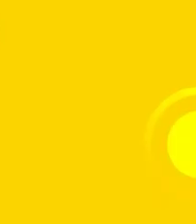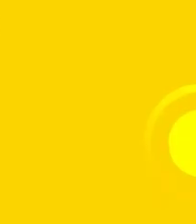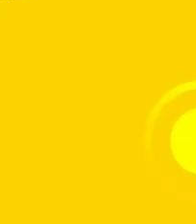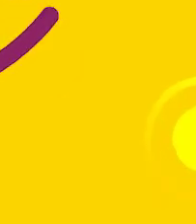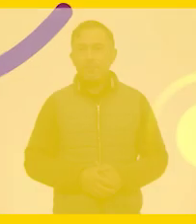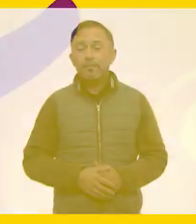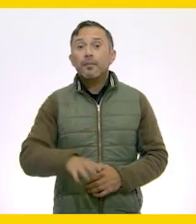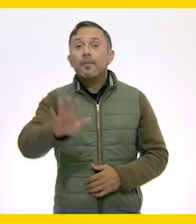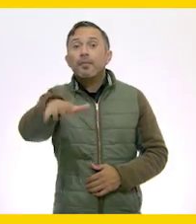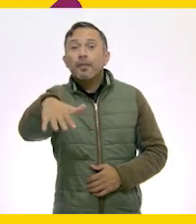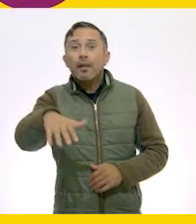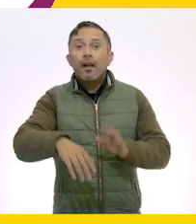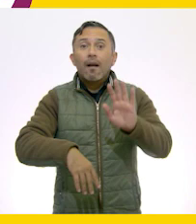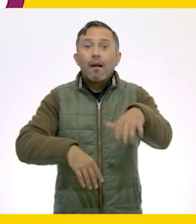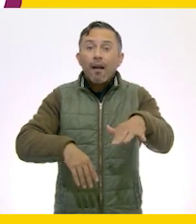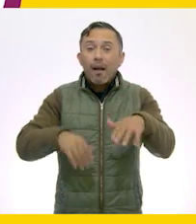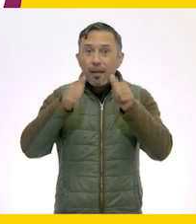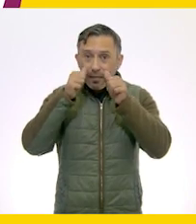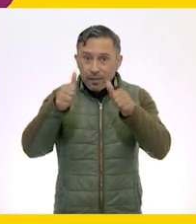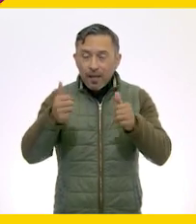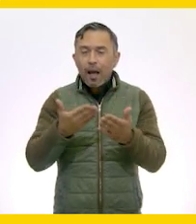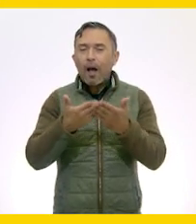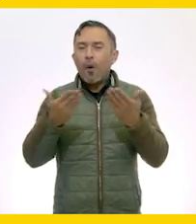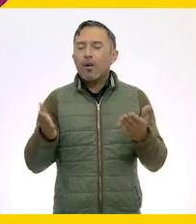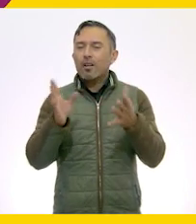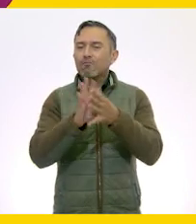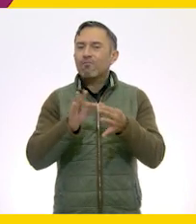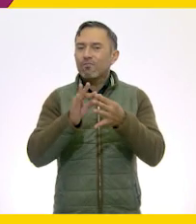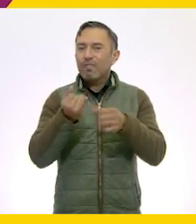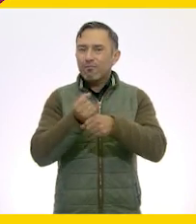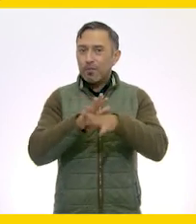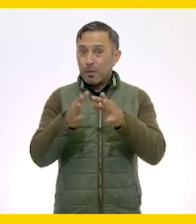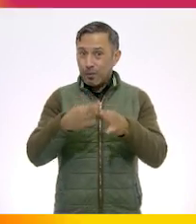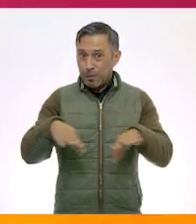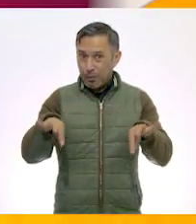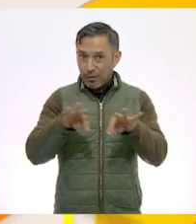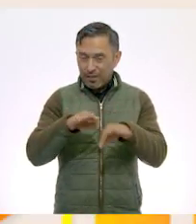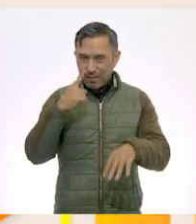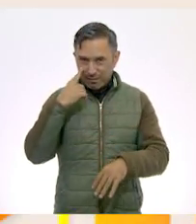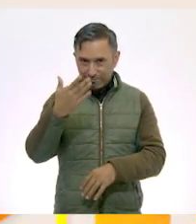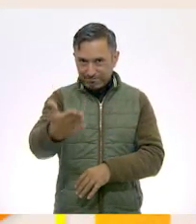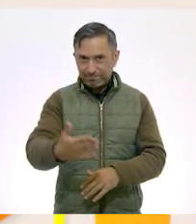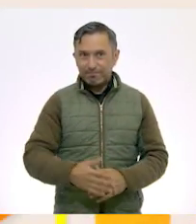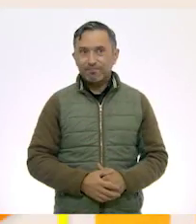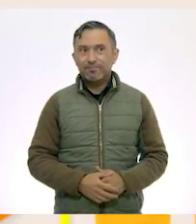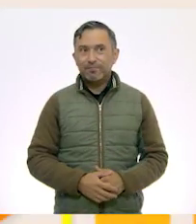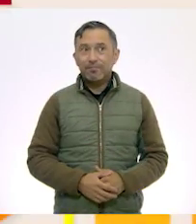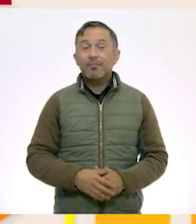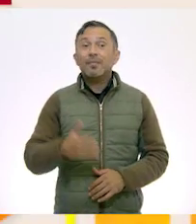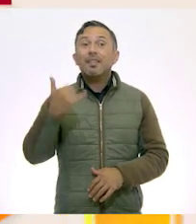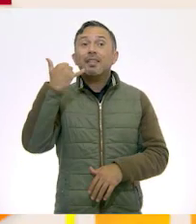¡Atención! ¡Atención! A continuación, información importante. A este